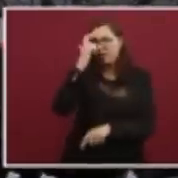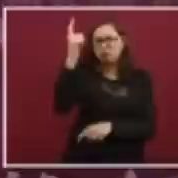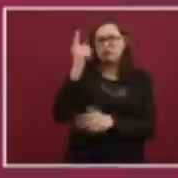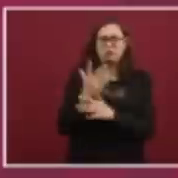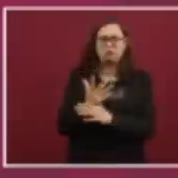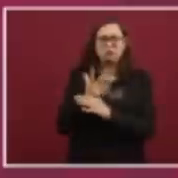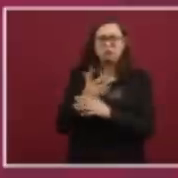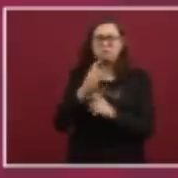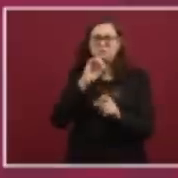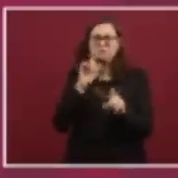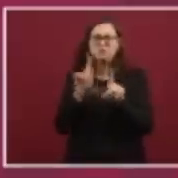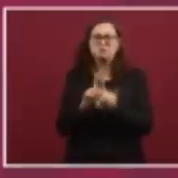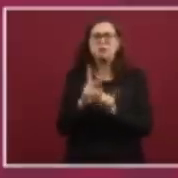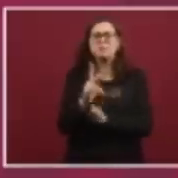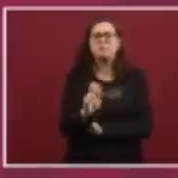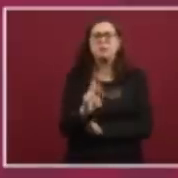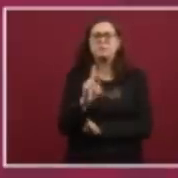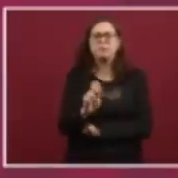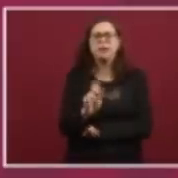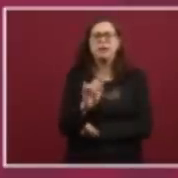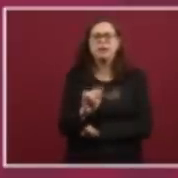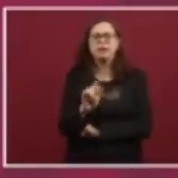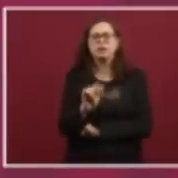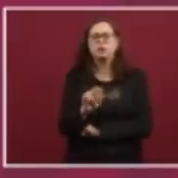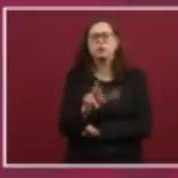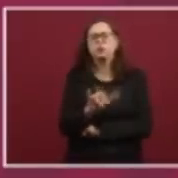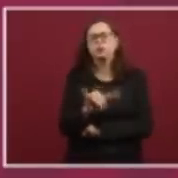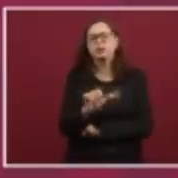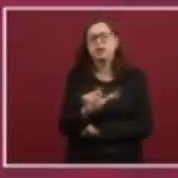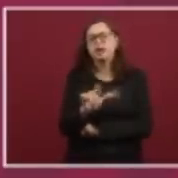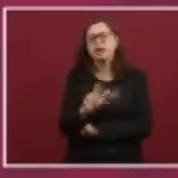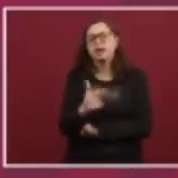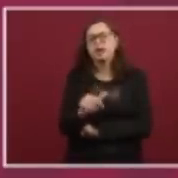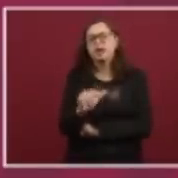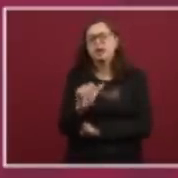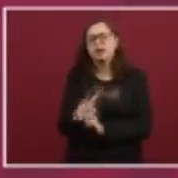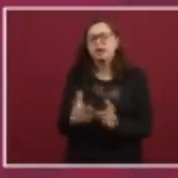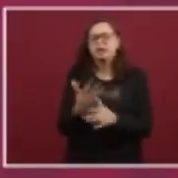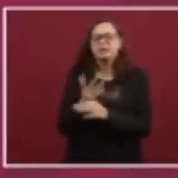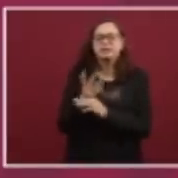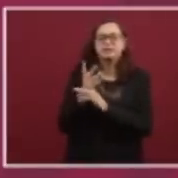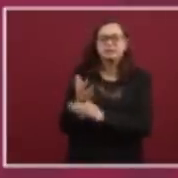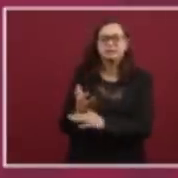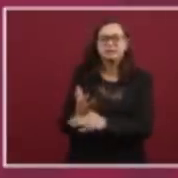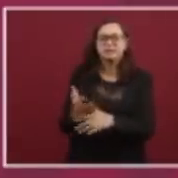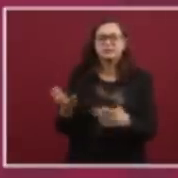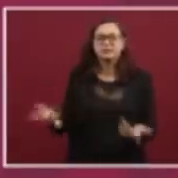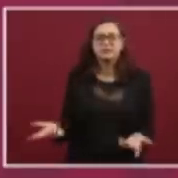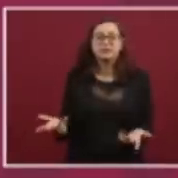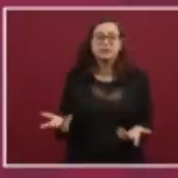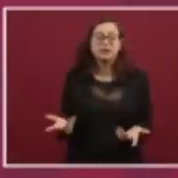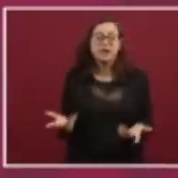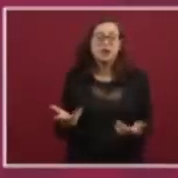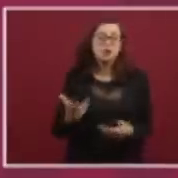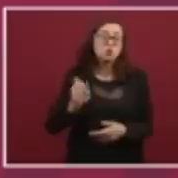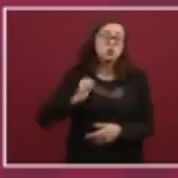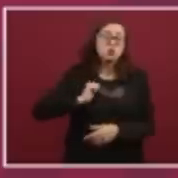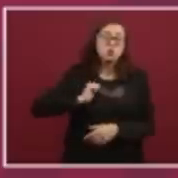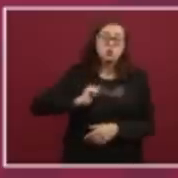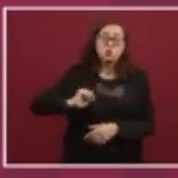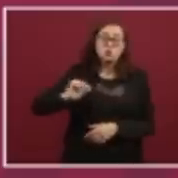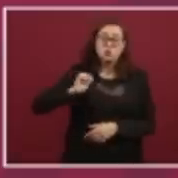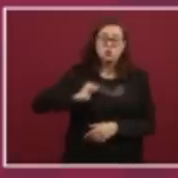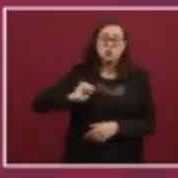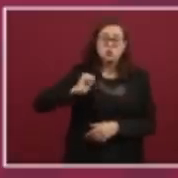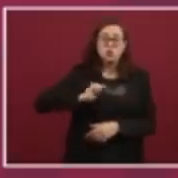don Pepe Iturriaga decía que todavía pastaban los búfalos en lo que hoy es